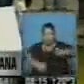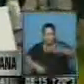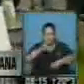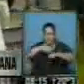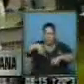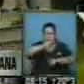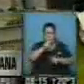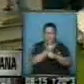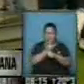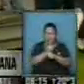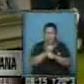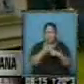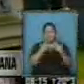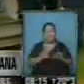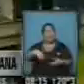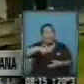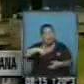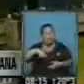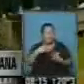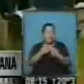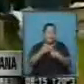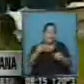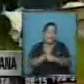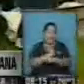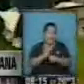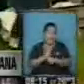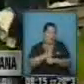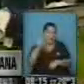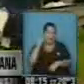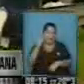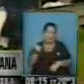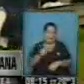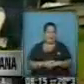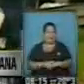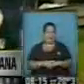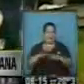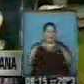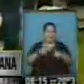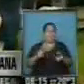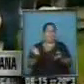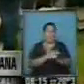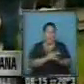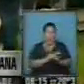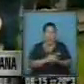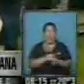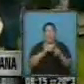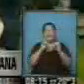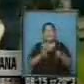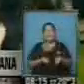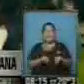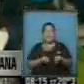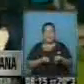trabajadores. Por eso necesitamos que sea aprobada lo antes posible la expropiación, y a su vez